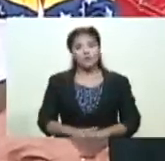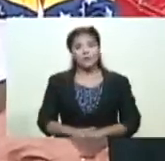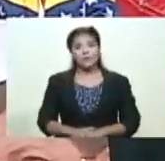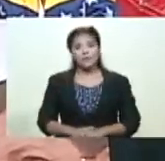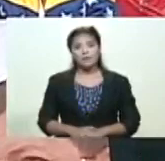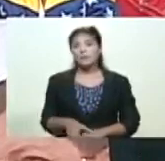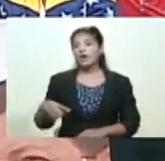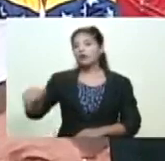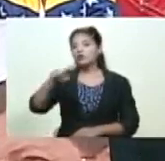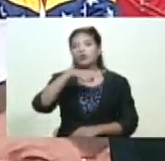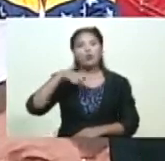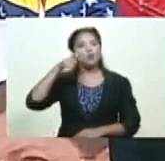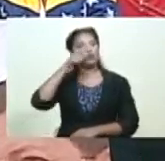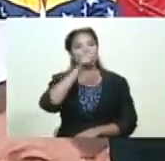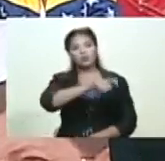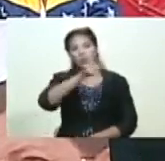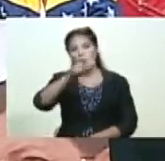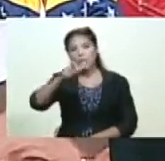a nuestro pueblo.